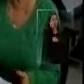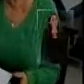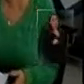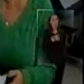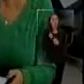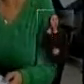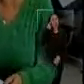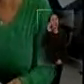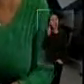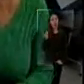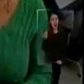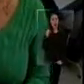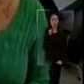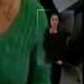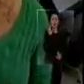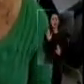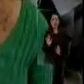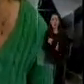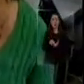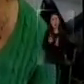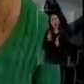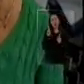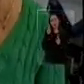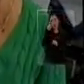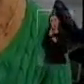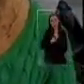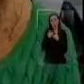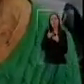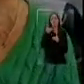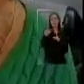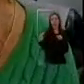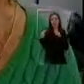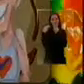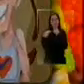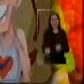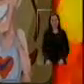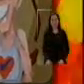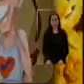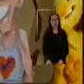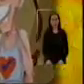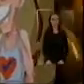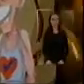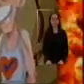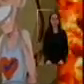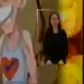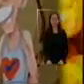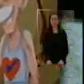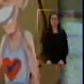año, yo creo, Juan. Ahí la esperamos. No sé, ojalá que en un año. Muy bien, mucho gusto.